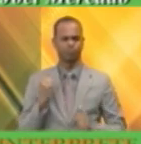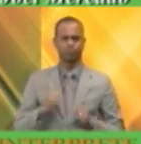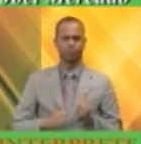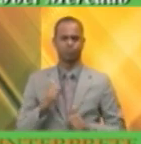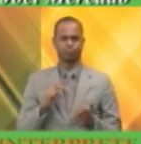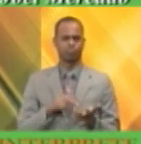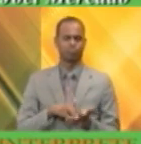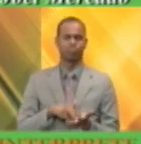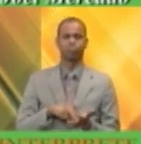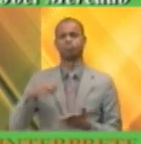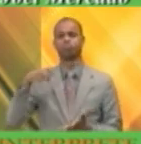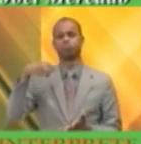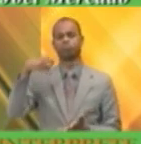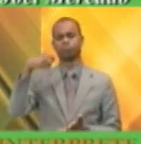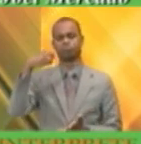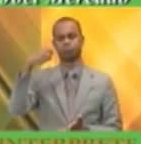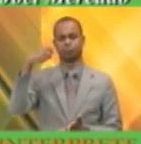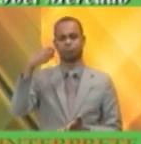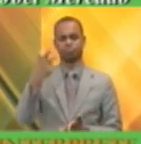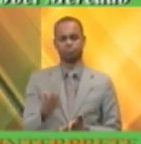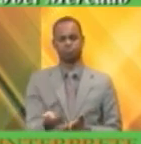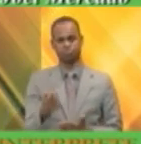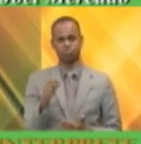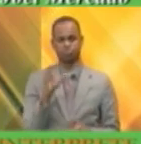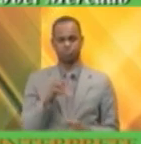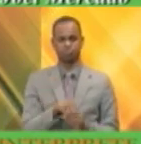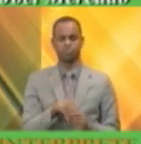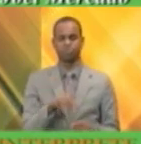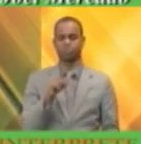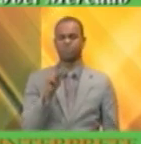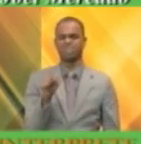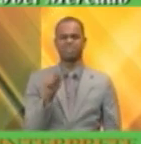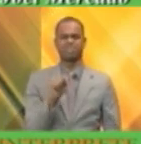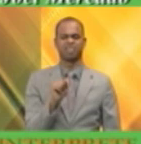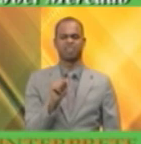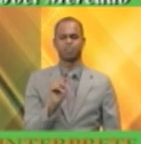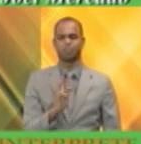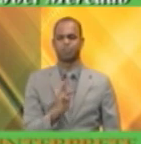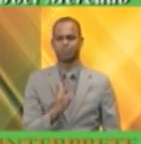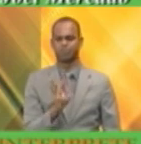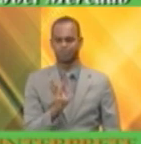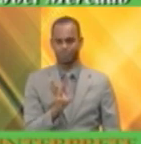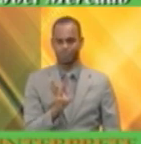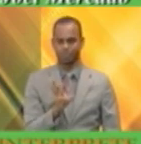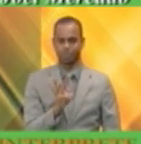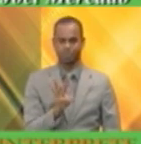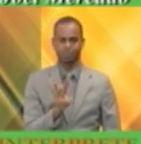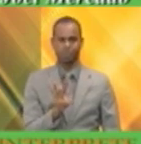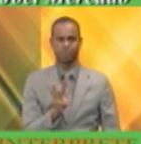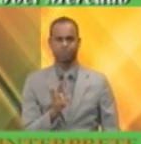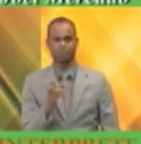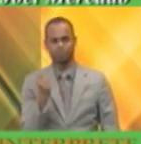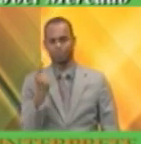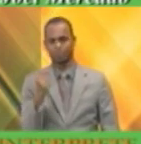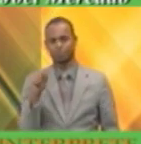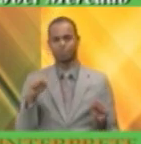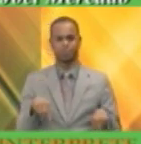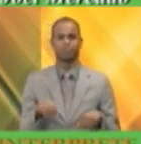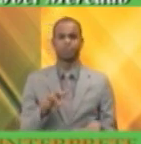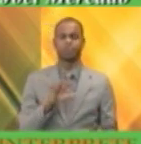categoría ahí en atletismo es T46. Ahí. ese brazo ahí. Si tuviera aquí,